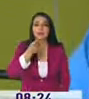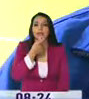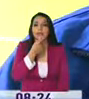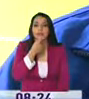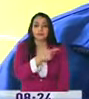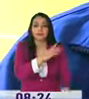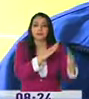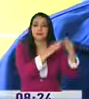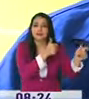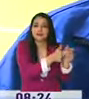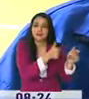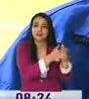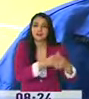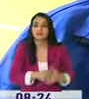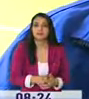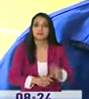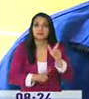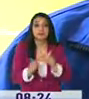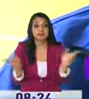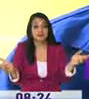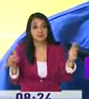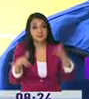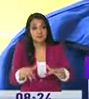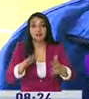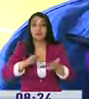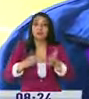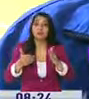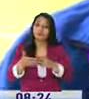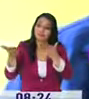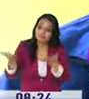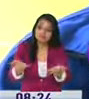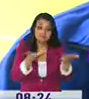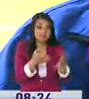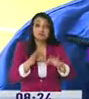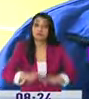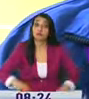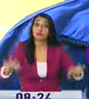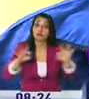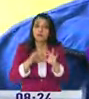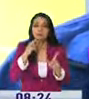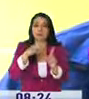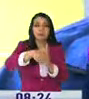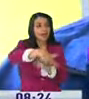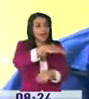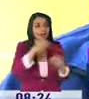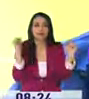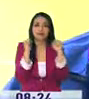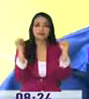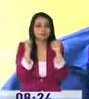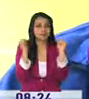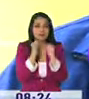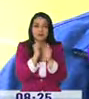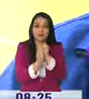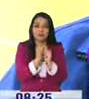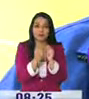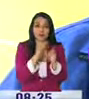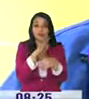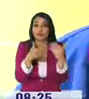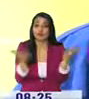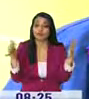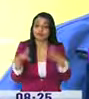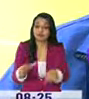cerca. Ha logrado reunir a la gente, a la comunidad, que es importante. Venimos del parque y estamos aquí juntos y no